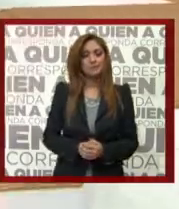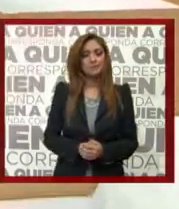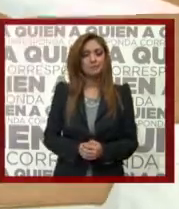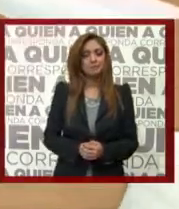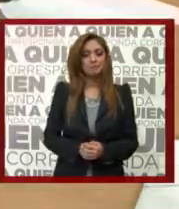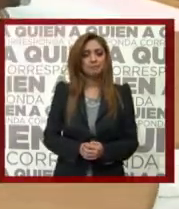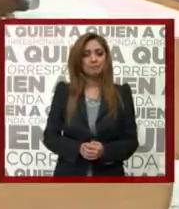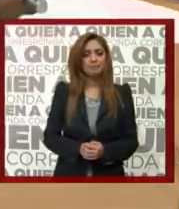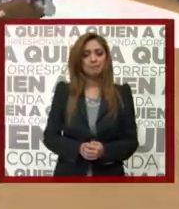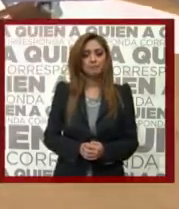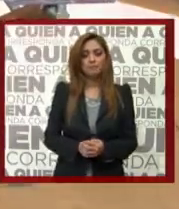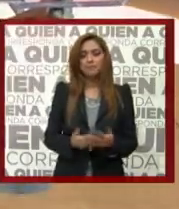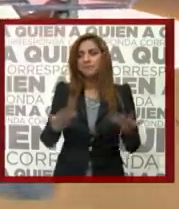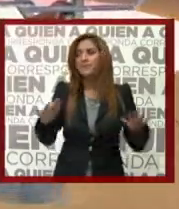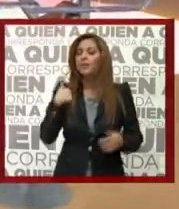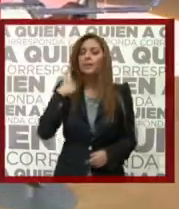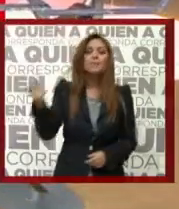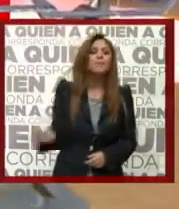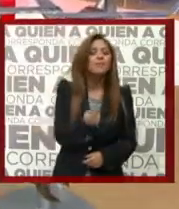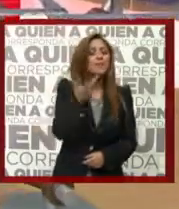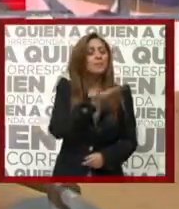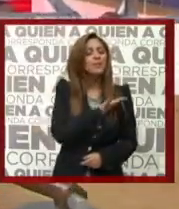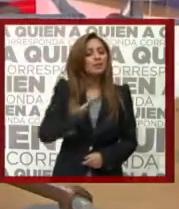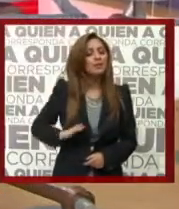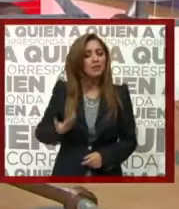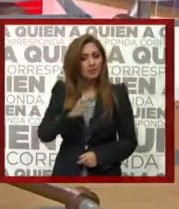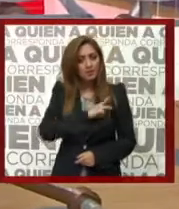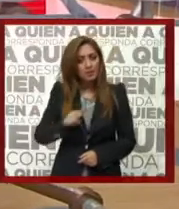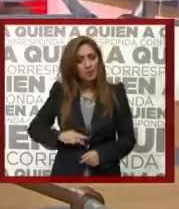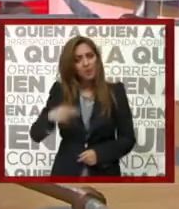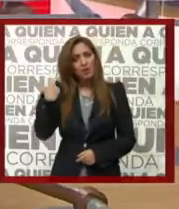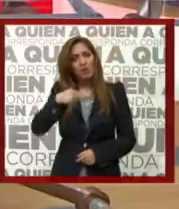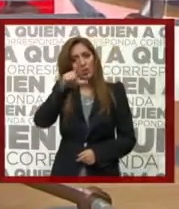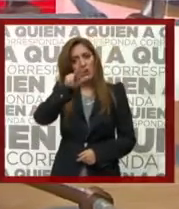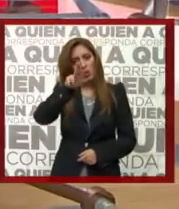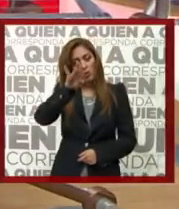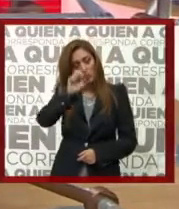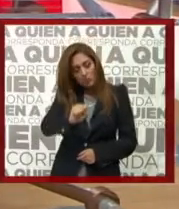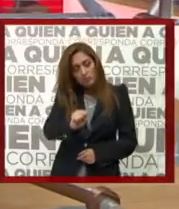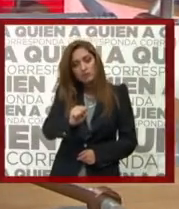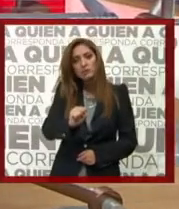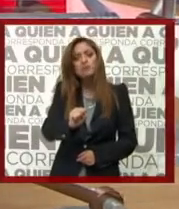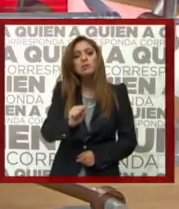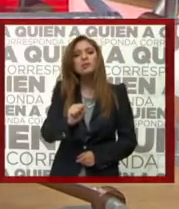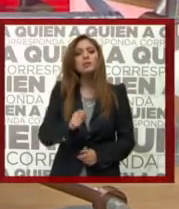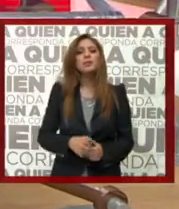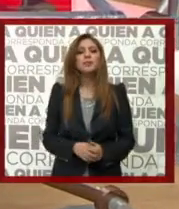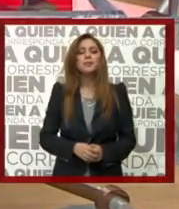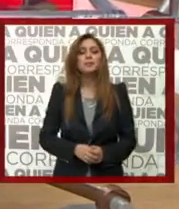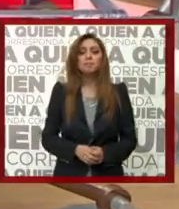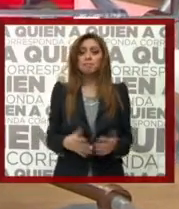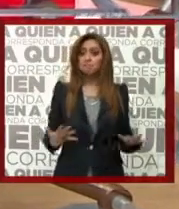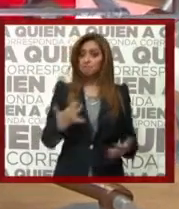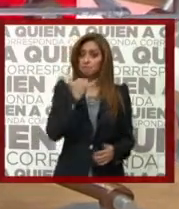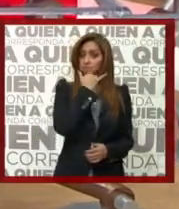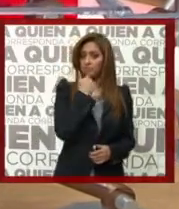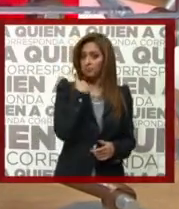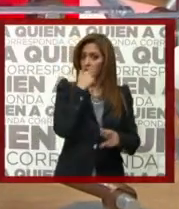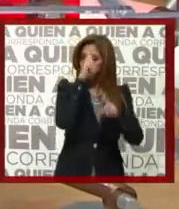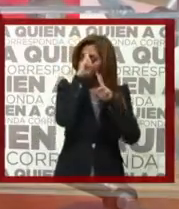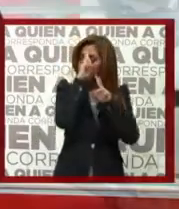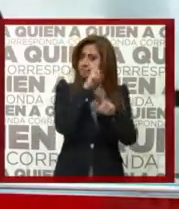Y vaya la pregunta al presidente municipal de Puebla, Luis Banks Cerrato. Presidente municipal de Puebla, Luis, con todo el respeto que me